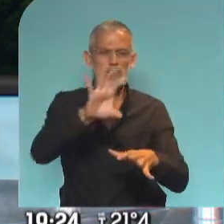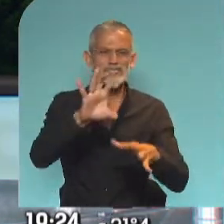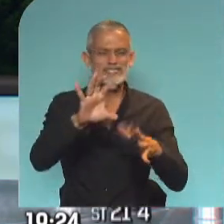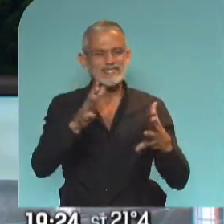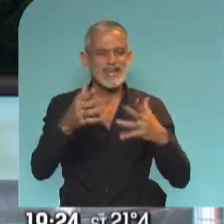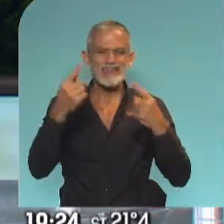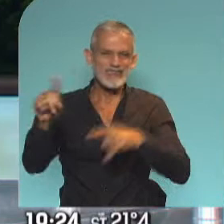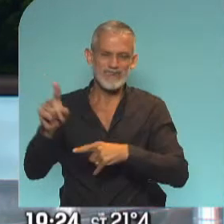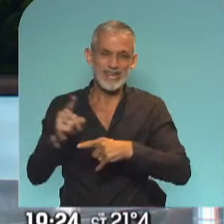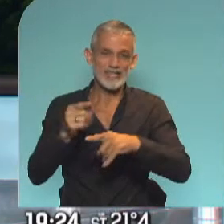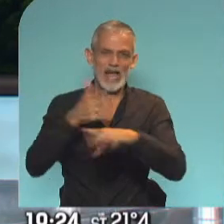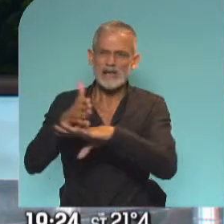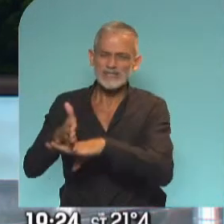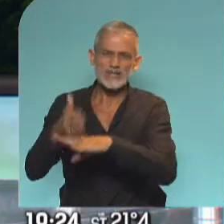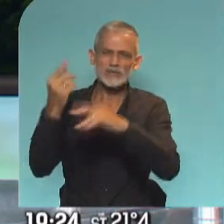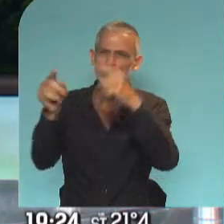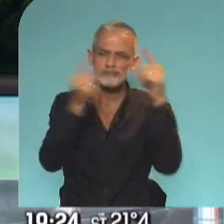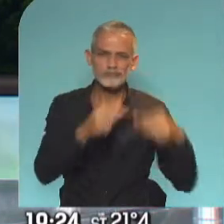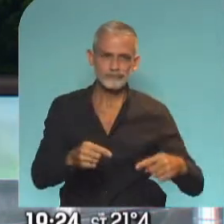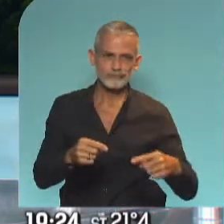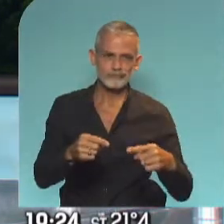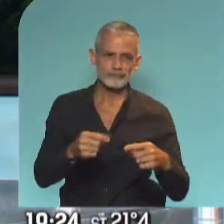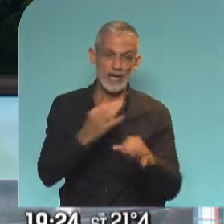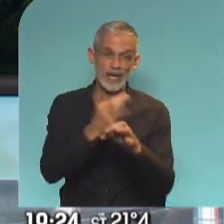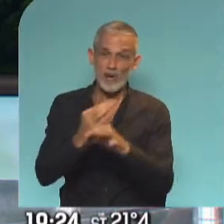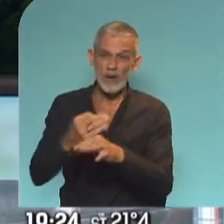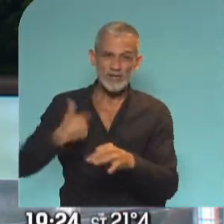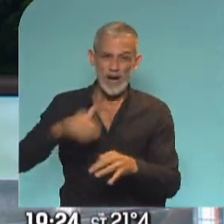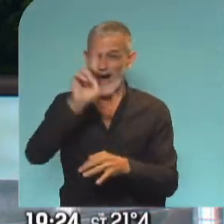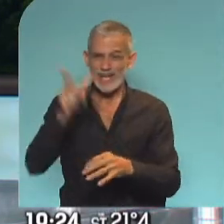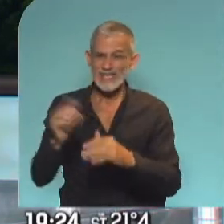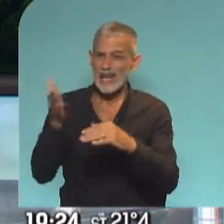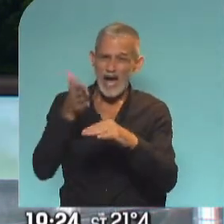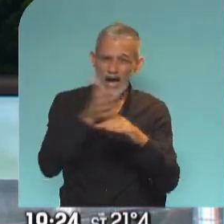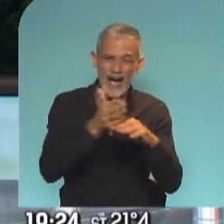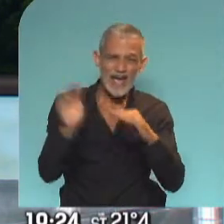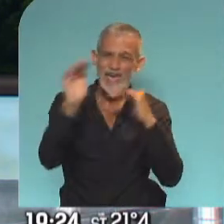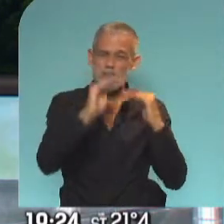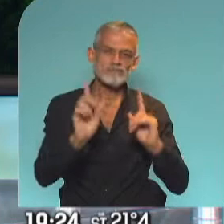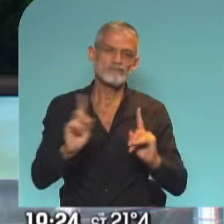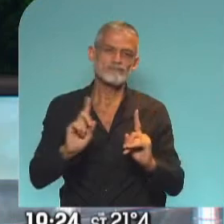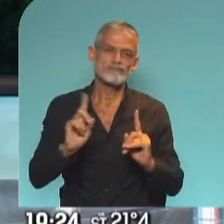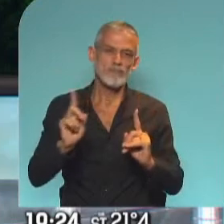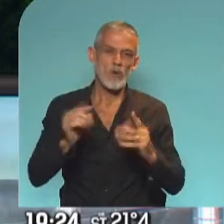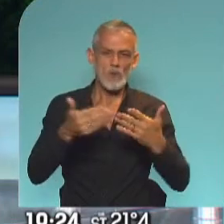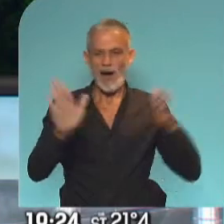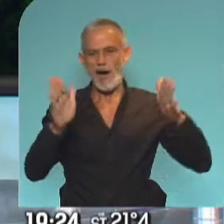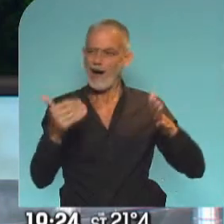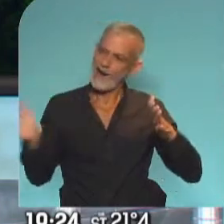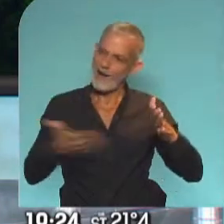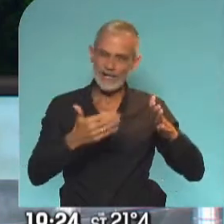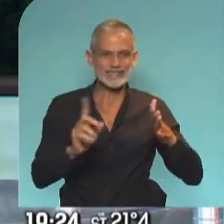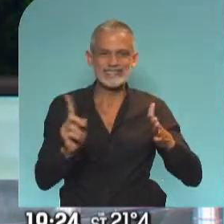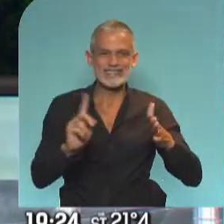es distinto el acceso. No son todas las escuelas del país las que tienen la posibilidad de